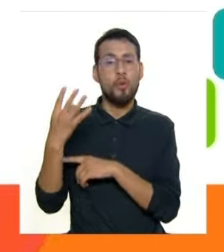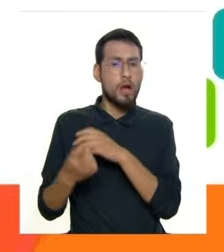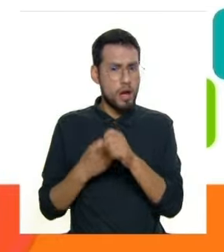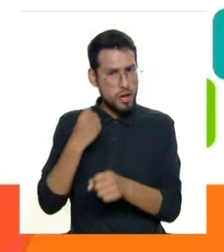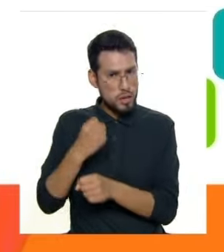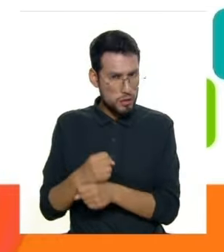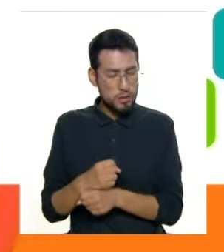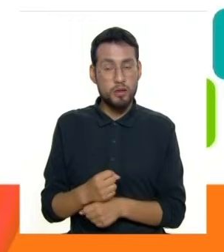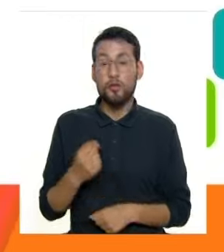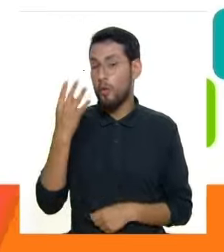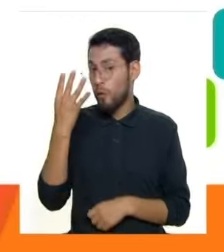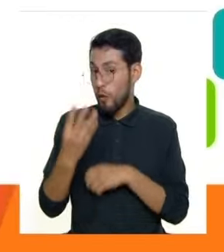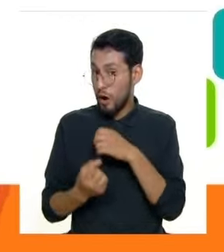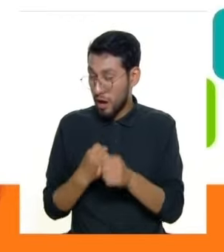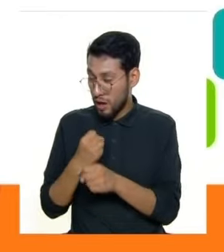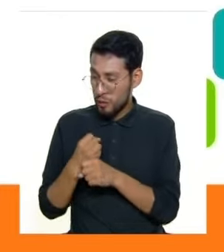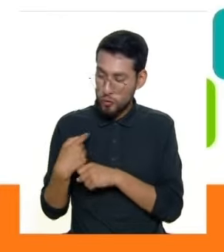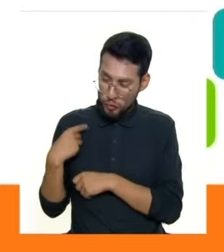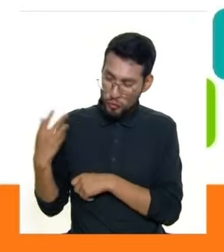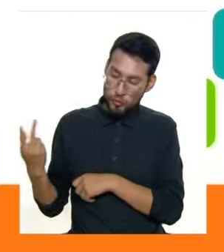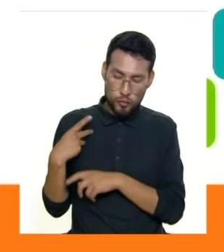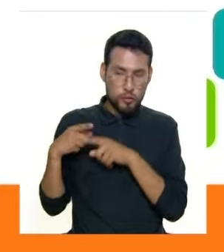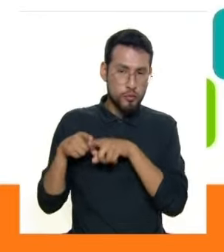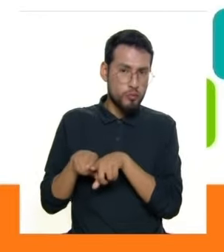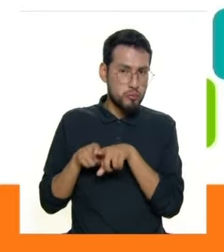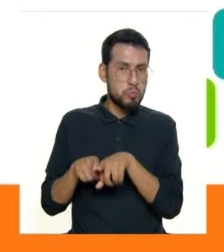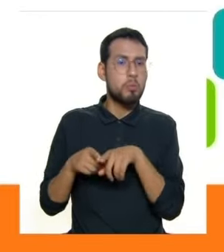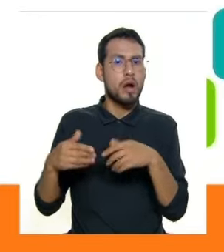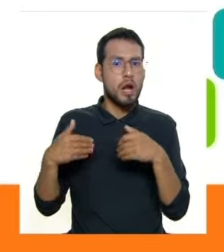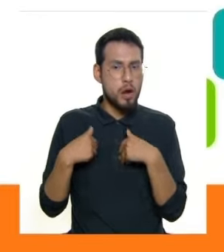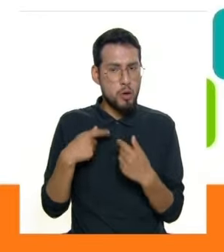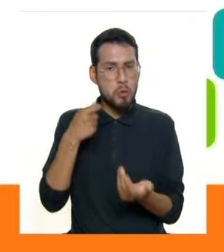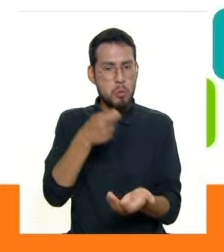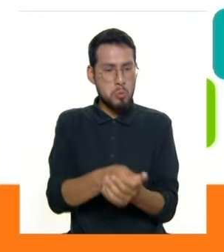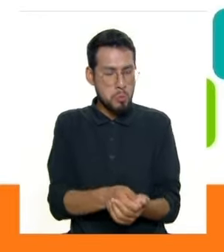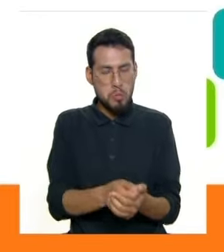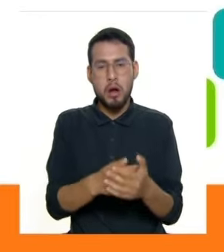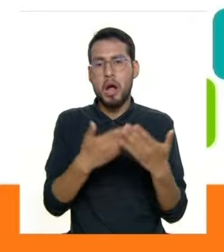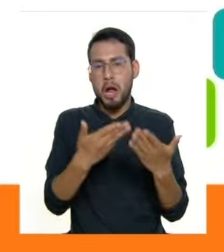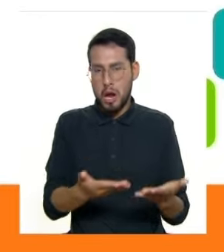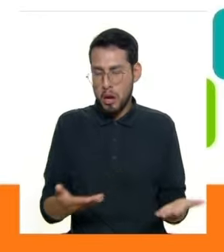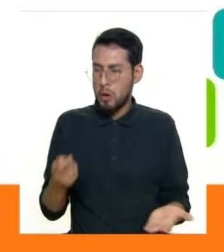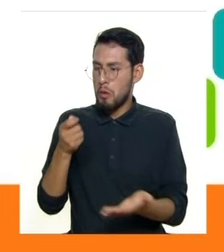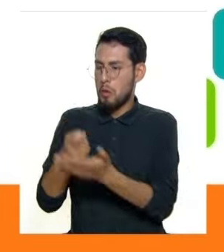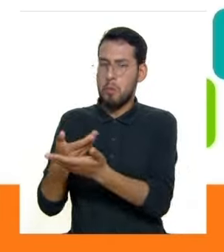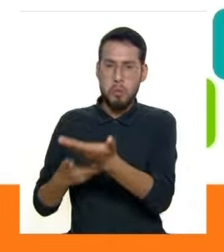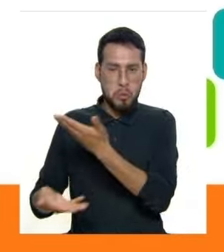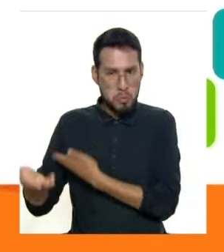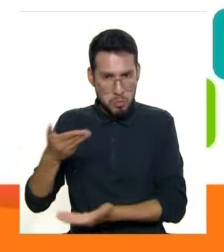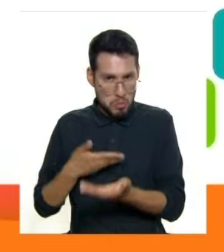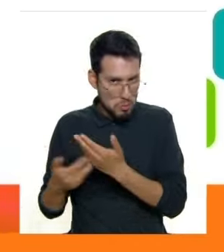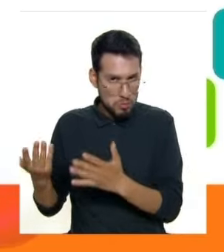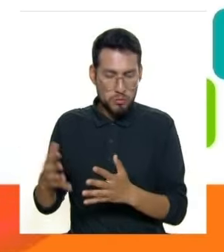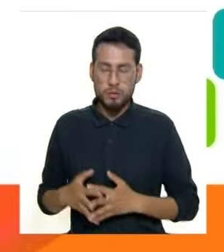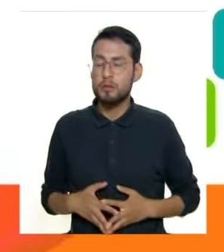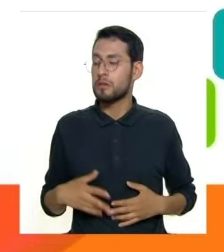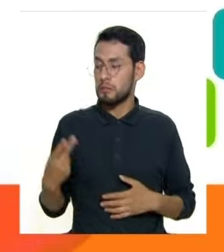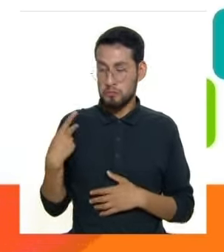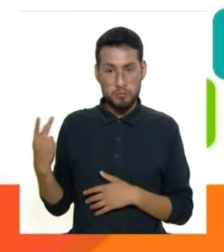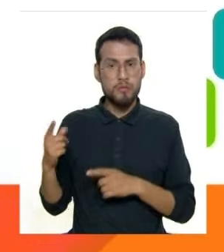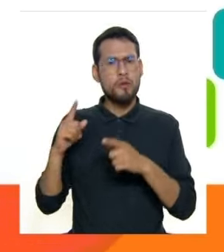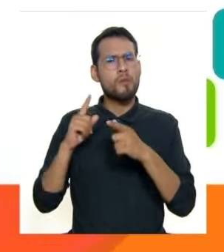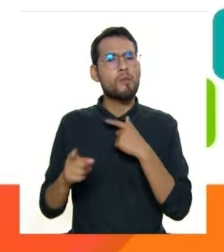1, 2, 4 años... Y en estos 4 años, como bien se mencionó, hemos adquirido algunas propiedades, algún negocio incluso, pero siempre